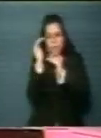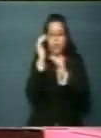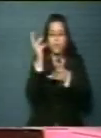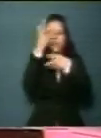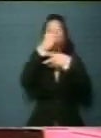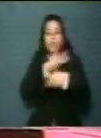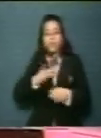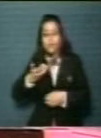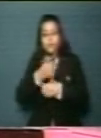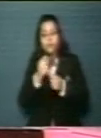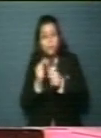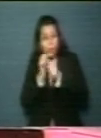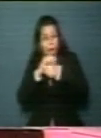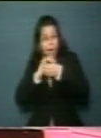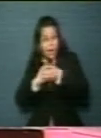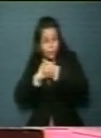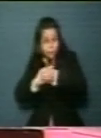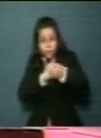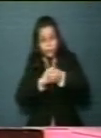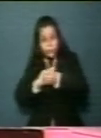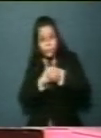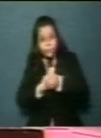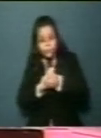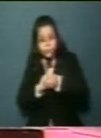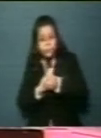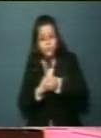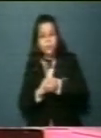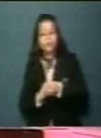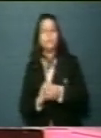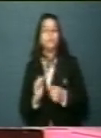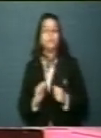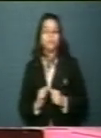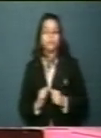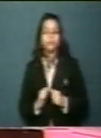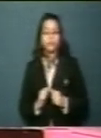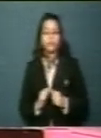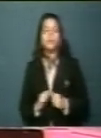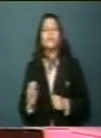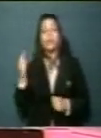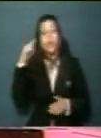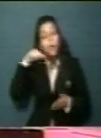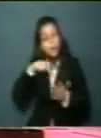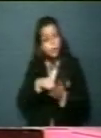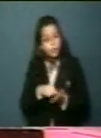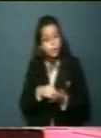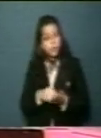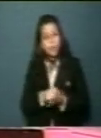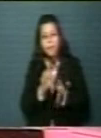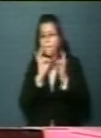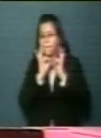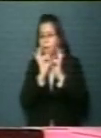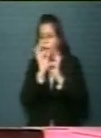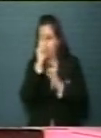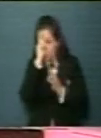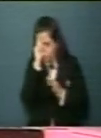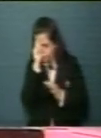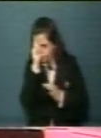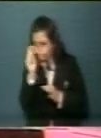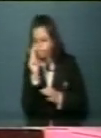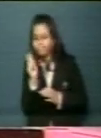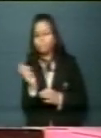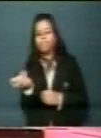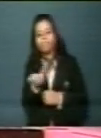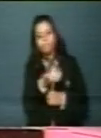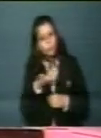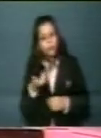como salvadoreños que somos todos a lo que nos une. Ese es el mejor homenaje que podemos rendir